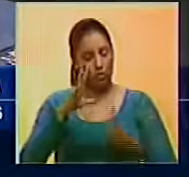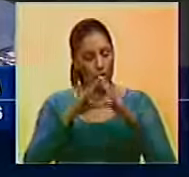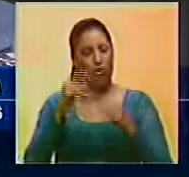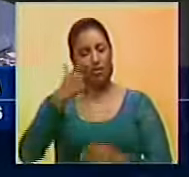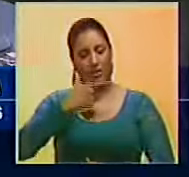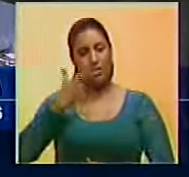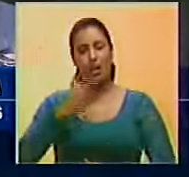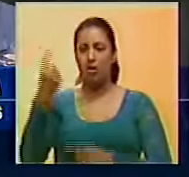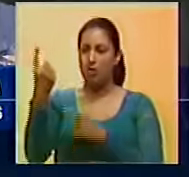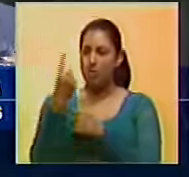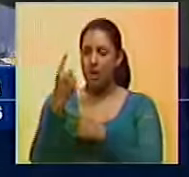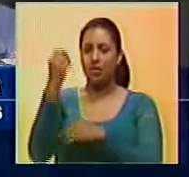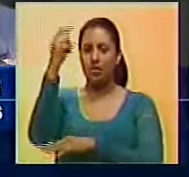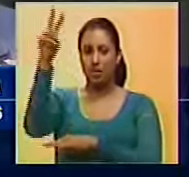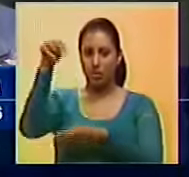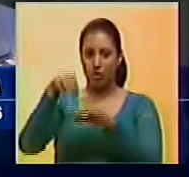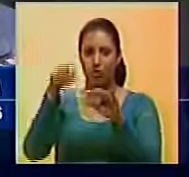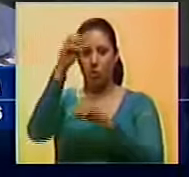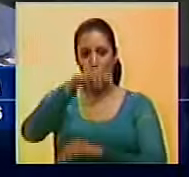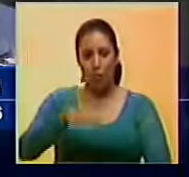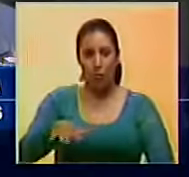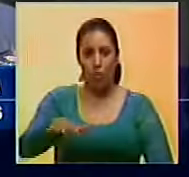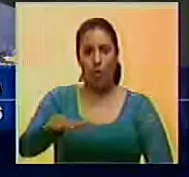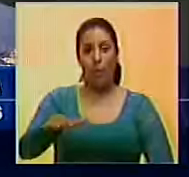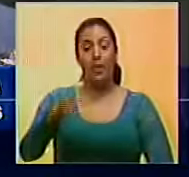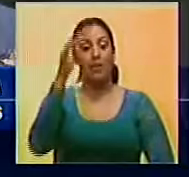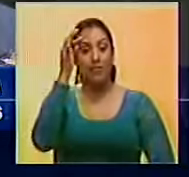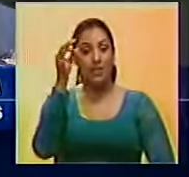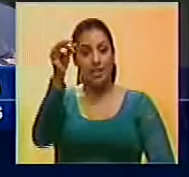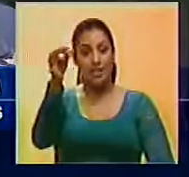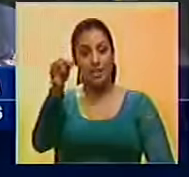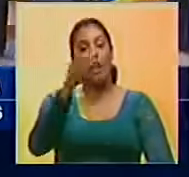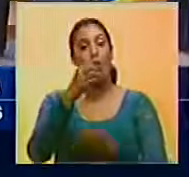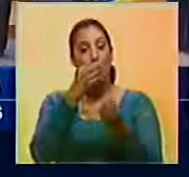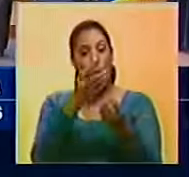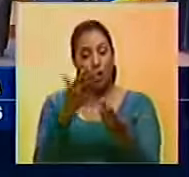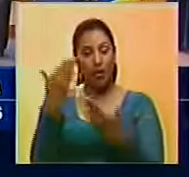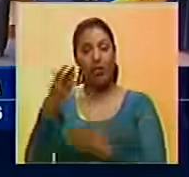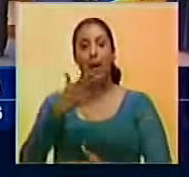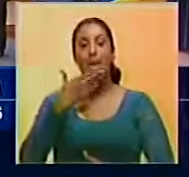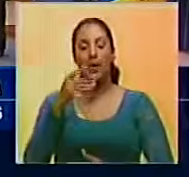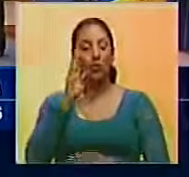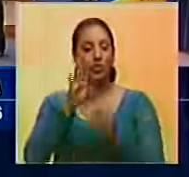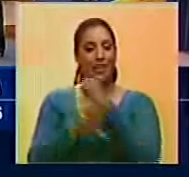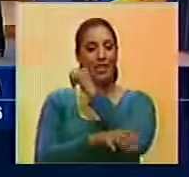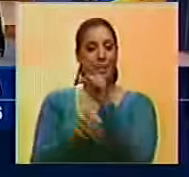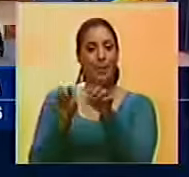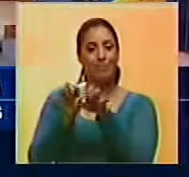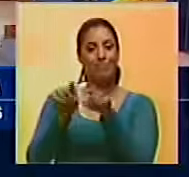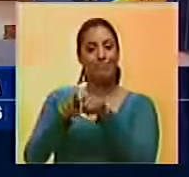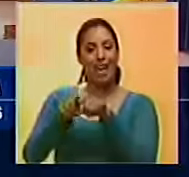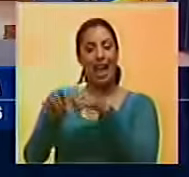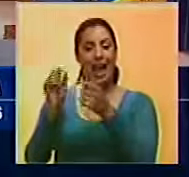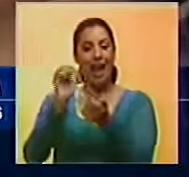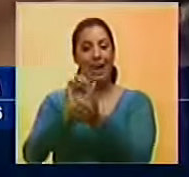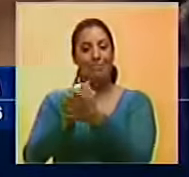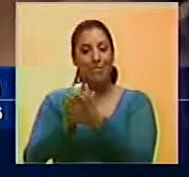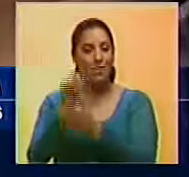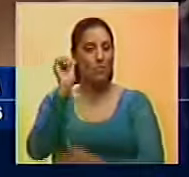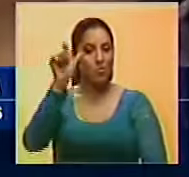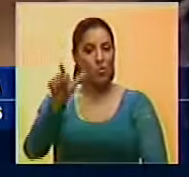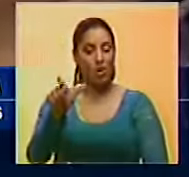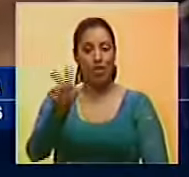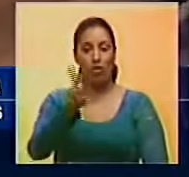en serio las voces de la Asamblea Nacional y del pueblo. La fiscalía había señalado a Park como cómplice de su amiga Choi